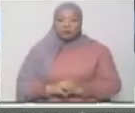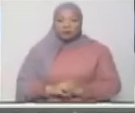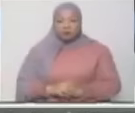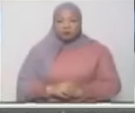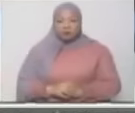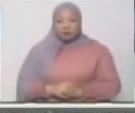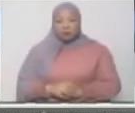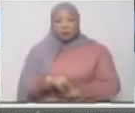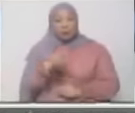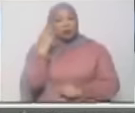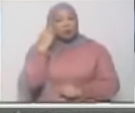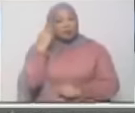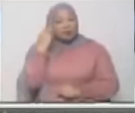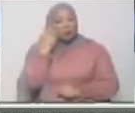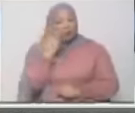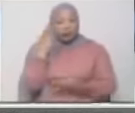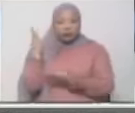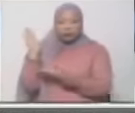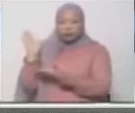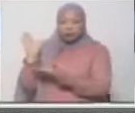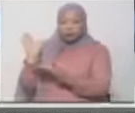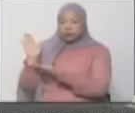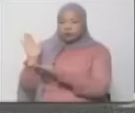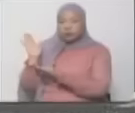¿Ustedes saben cómo se llama esto?